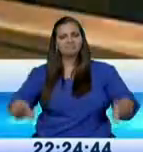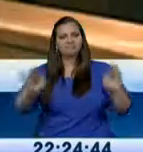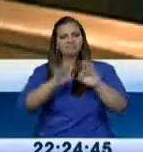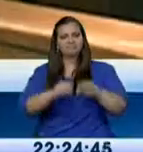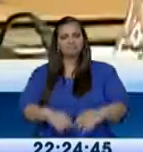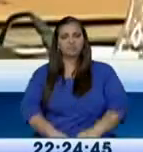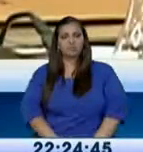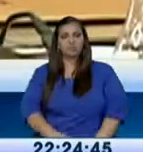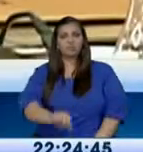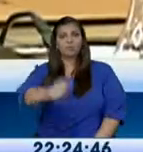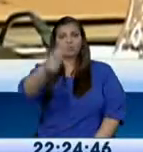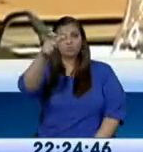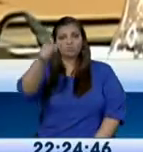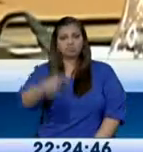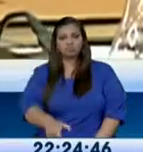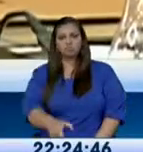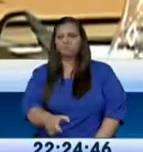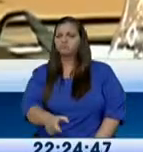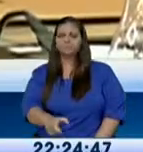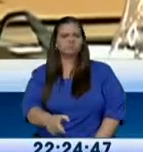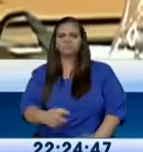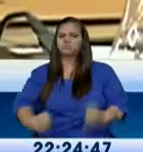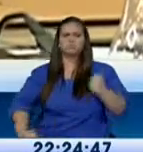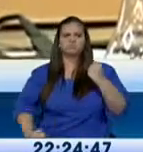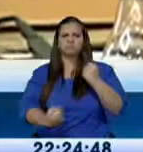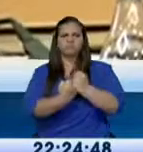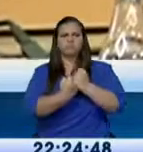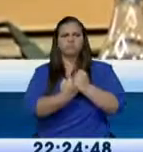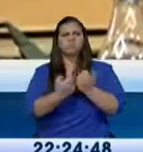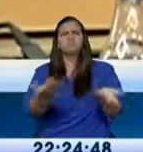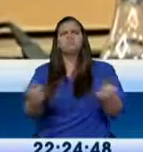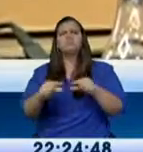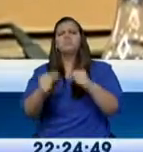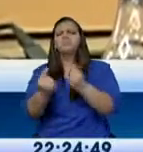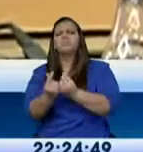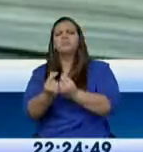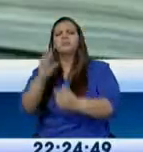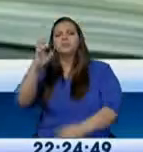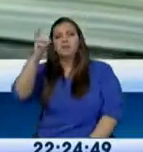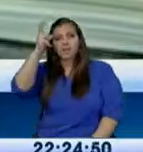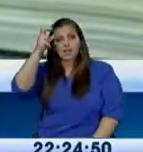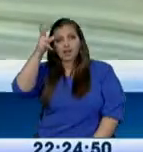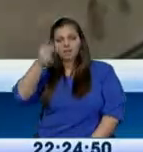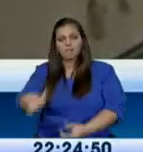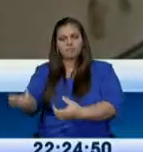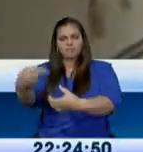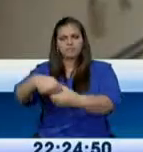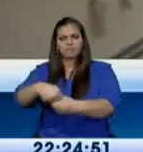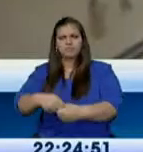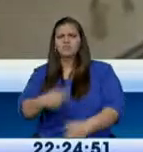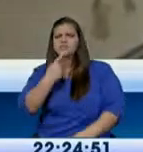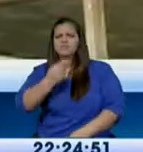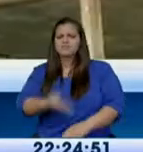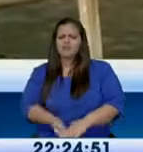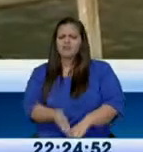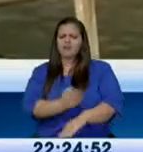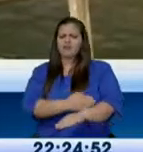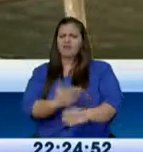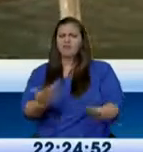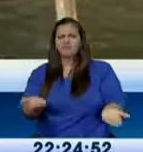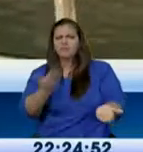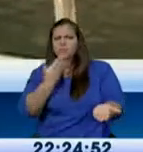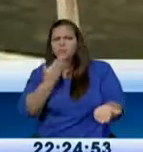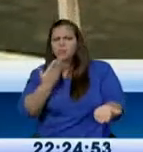votó en contra fue Eduardo del Pozo, del Bloque Creo, quien aseguró que la cifra que se aprobó para el inicio de construcción del metro no contempla